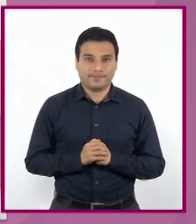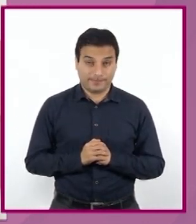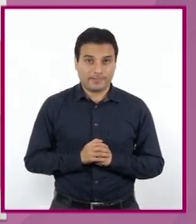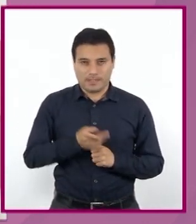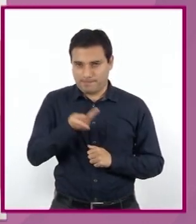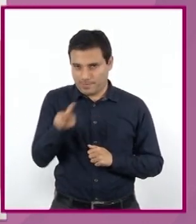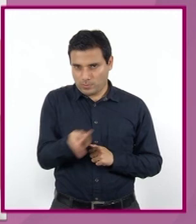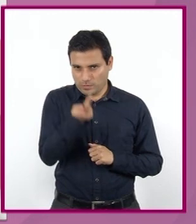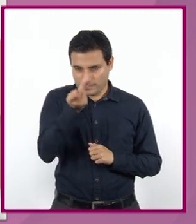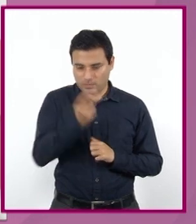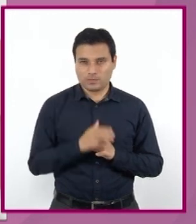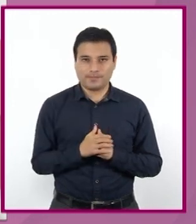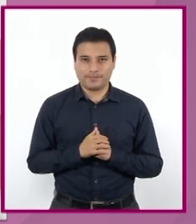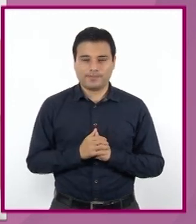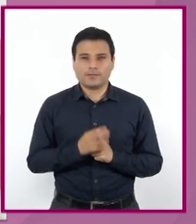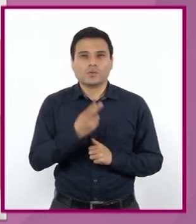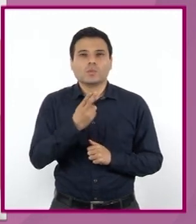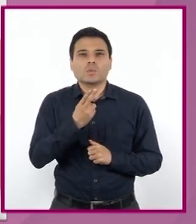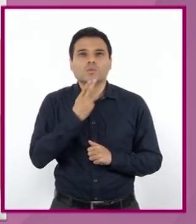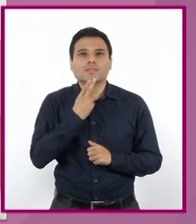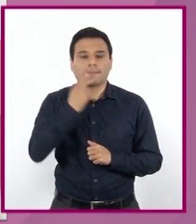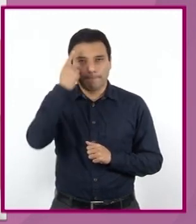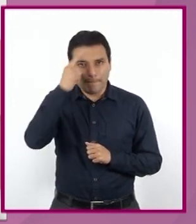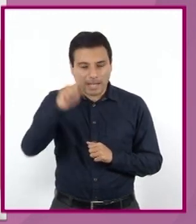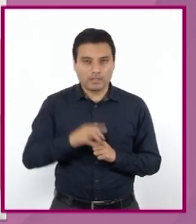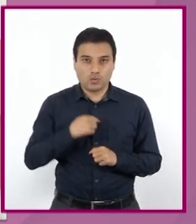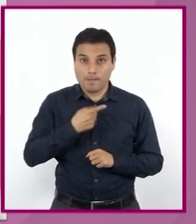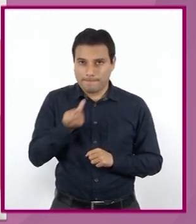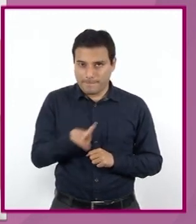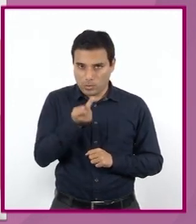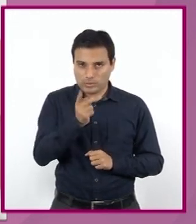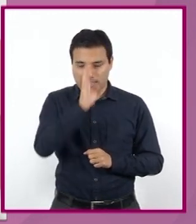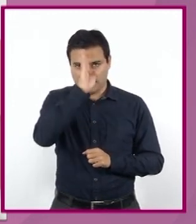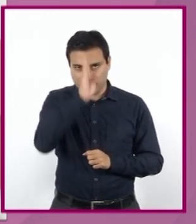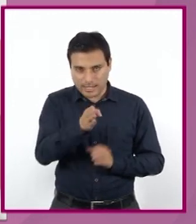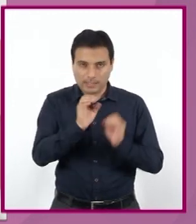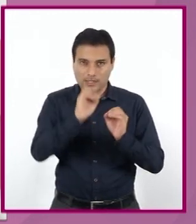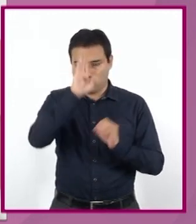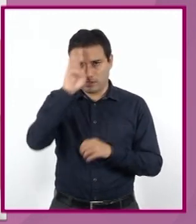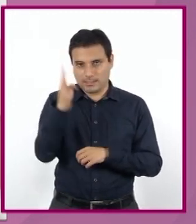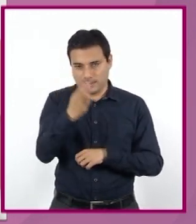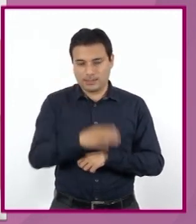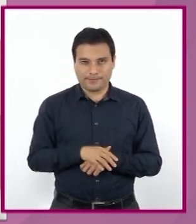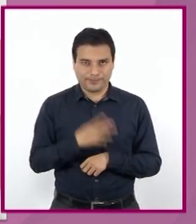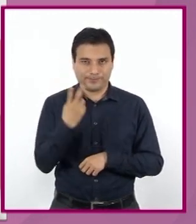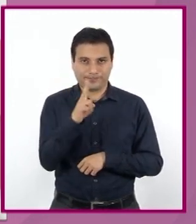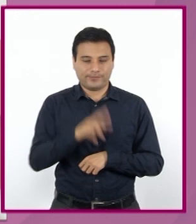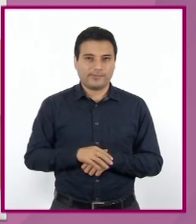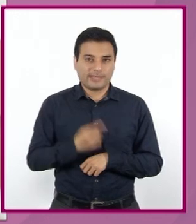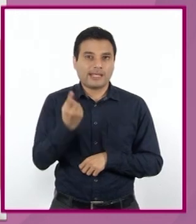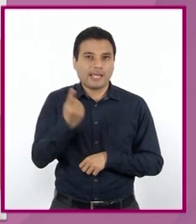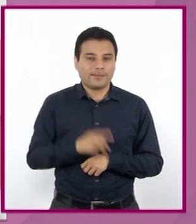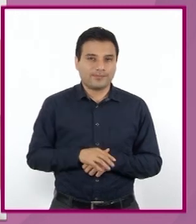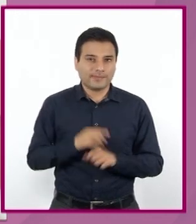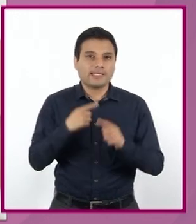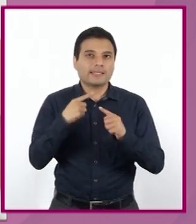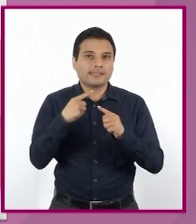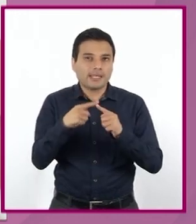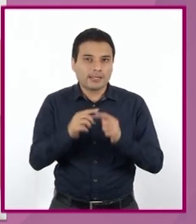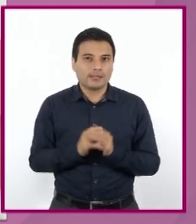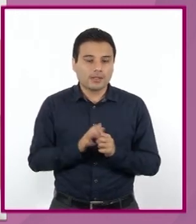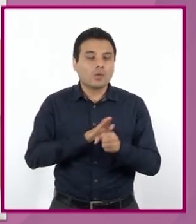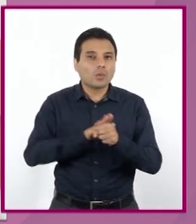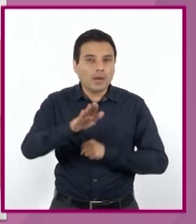Interrogativos. Se utilizan para formular preguntas de manera directa o indirecta. ¿Qué? ¿Quiénes?